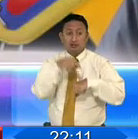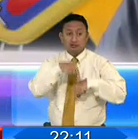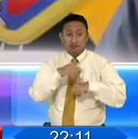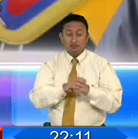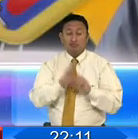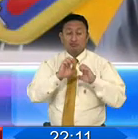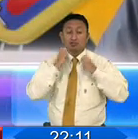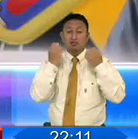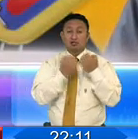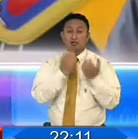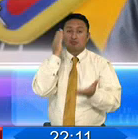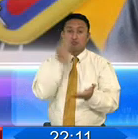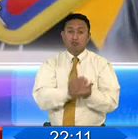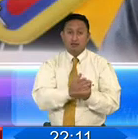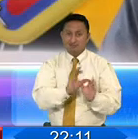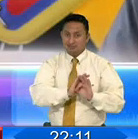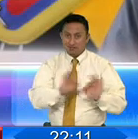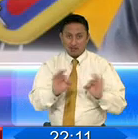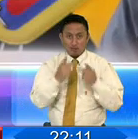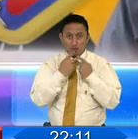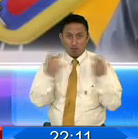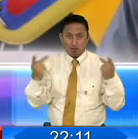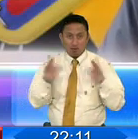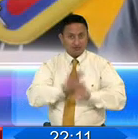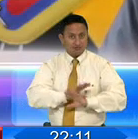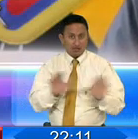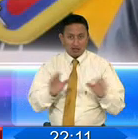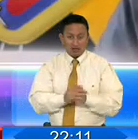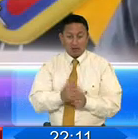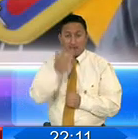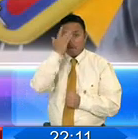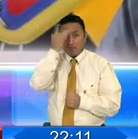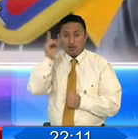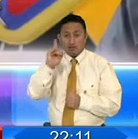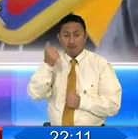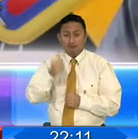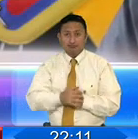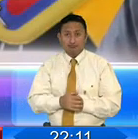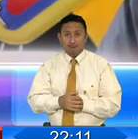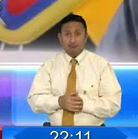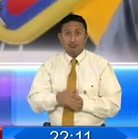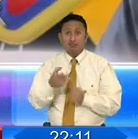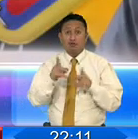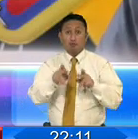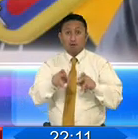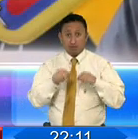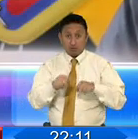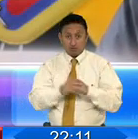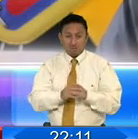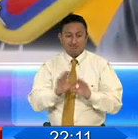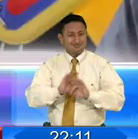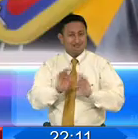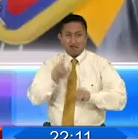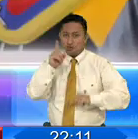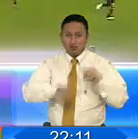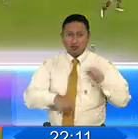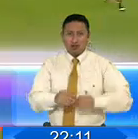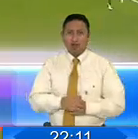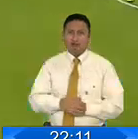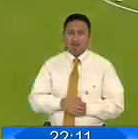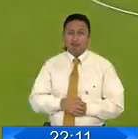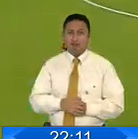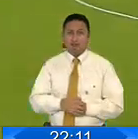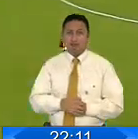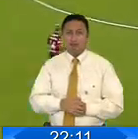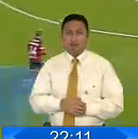mantener suspendidos los eventos públicos masivos porque las intendencias no van a emitir ninguna autorización. Y se